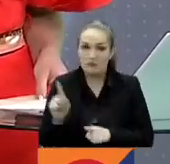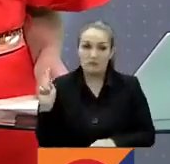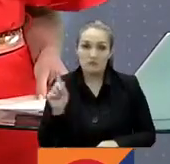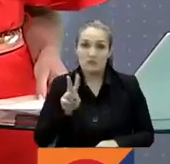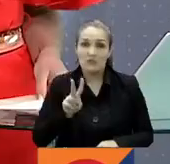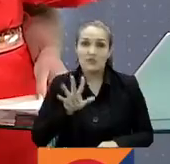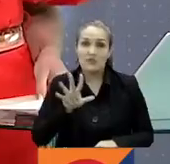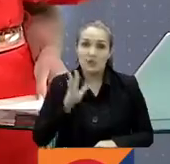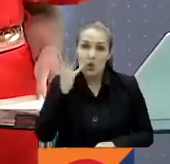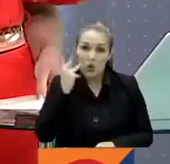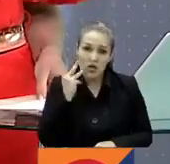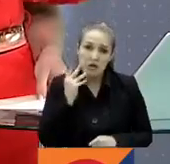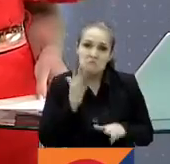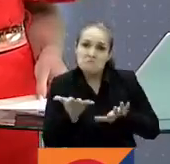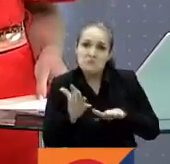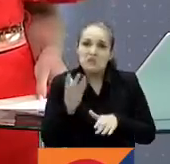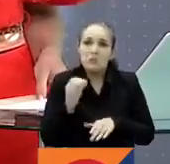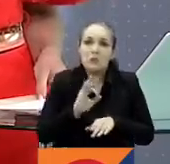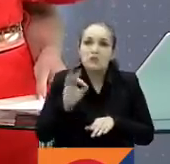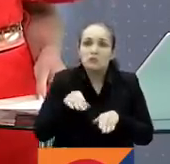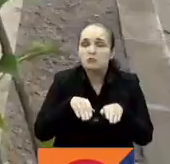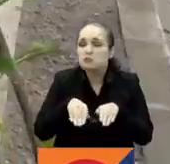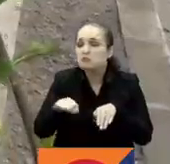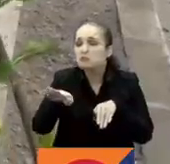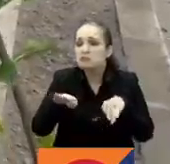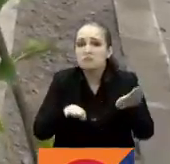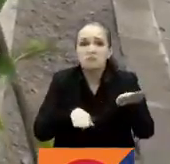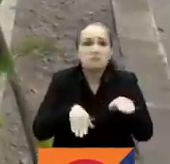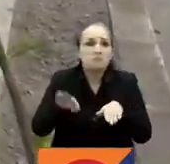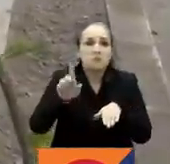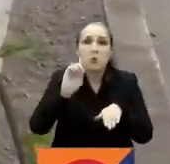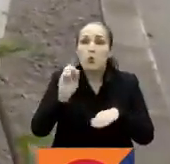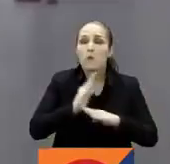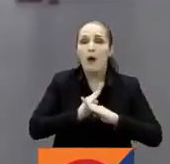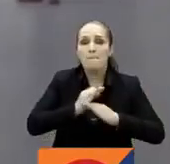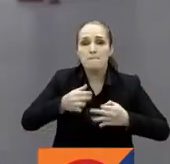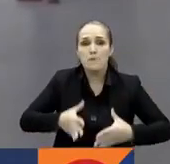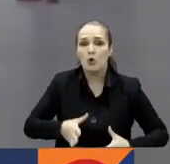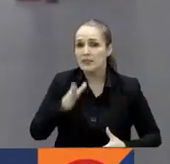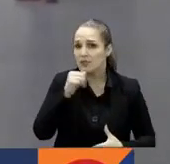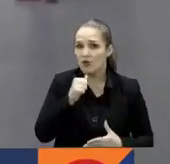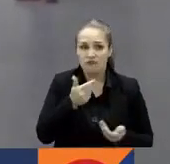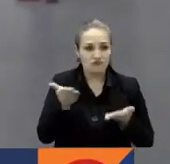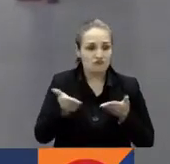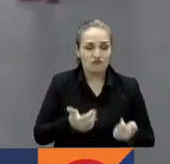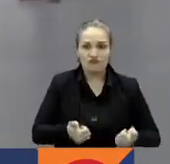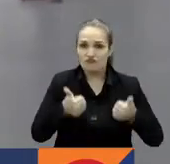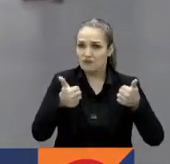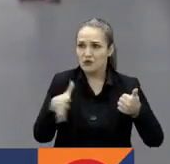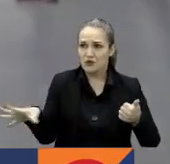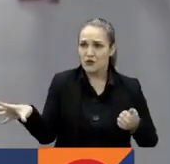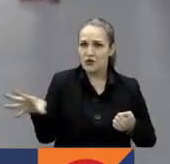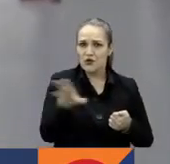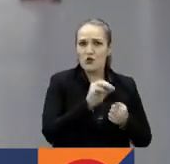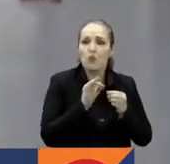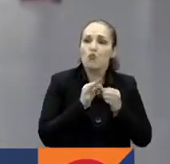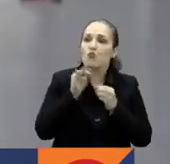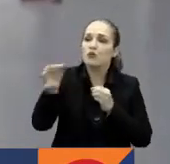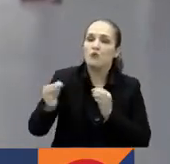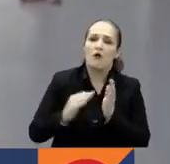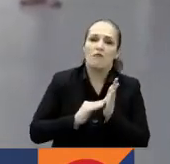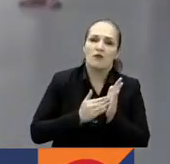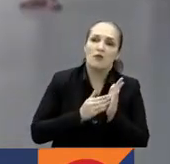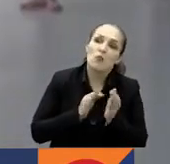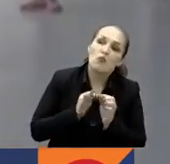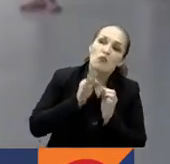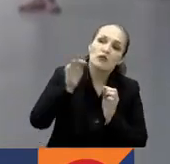operando tan solo con el 50% de sus rutas debido a la falta de una póliza que pueda garantizar la prestación del servicio a los usuarios de los municipios de Florida Blanca y